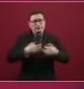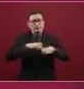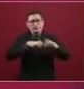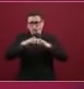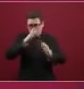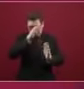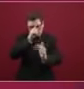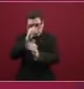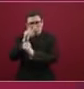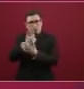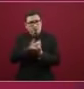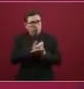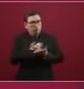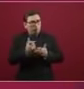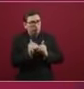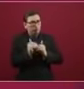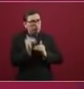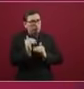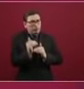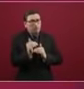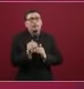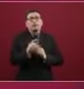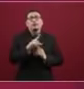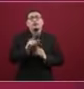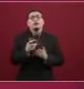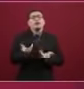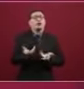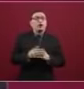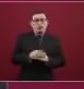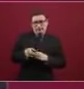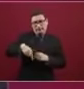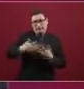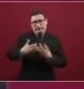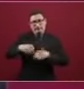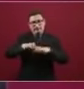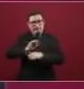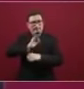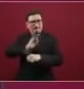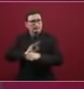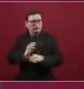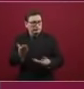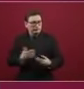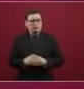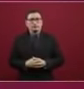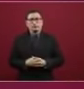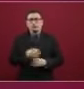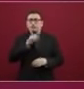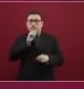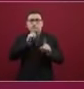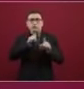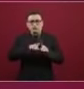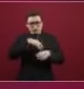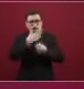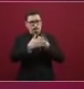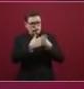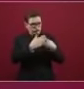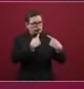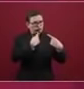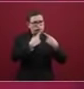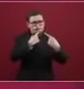Se aumenta el salario y se protege a las empresas. En este caso también vamos a buscar